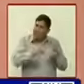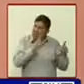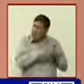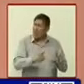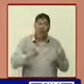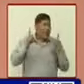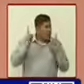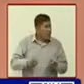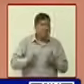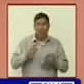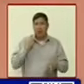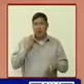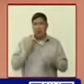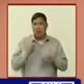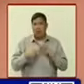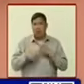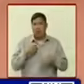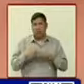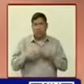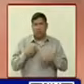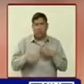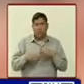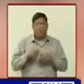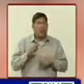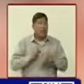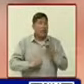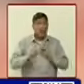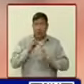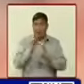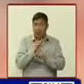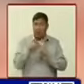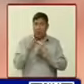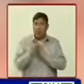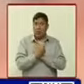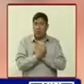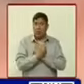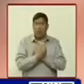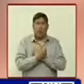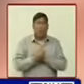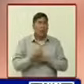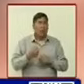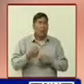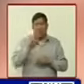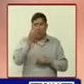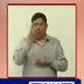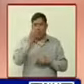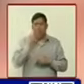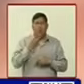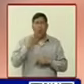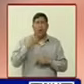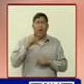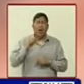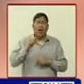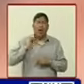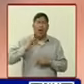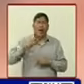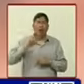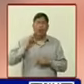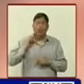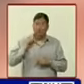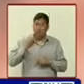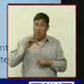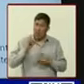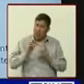cerca de 6.8, ahí hay un caso extraordinario que también lo vamos a explicar, Achumani 62 y Guayñajahuira 56.